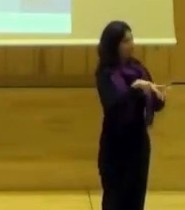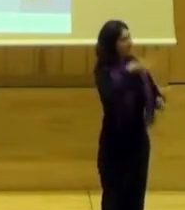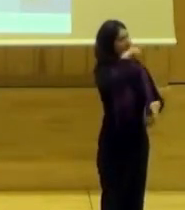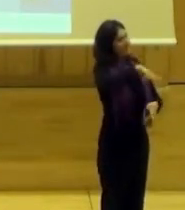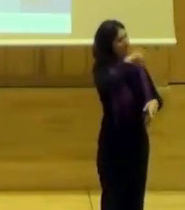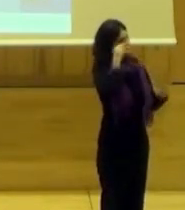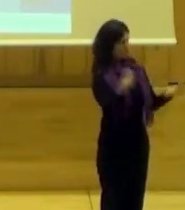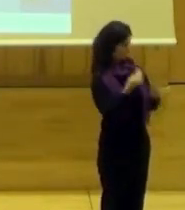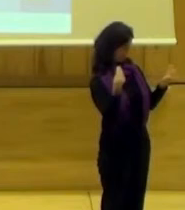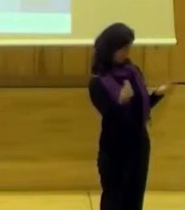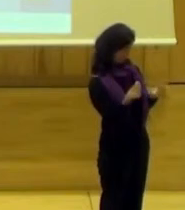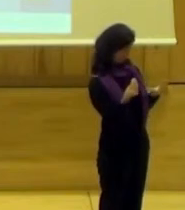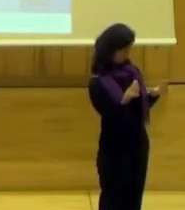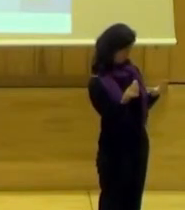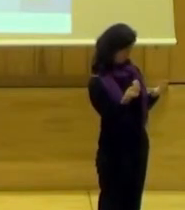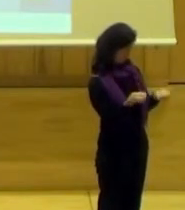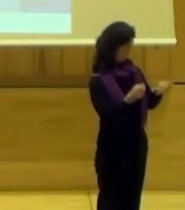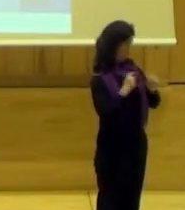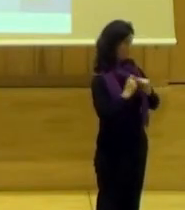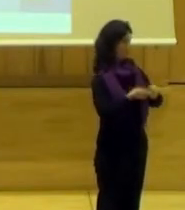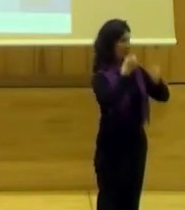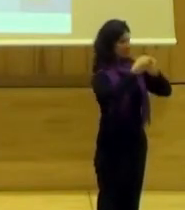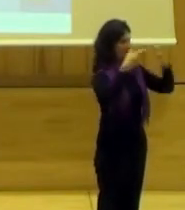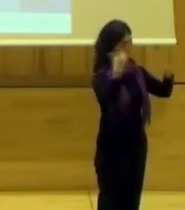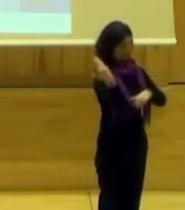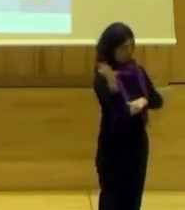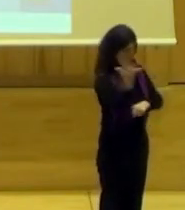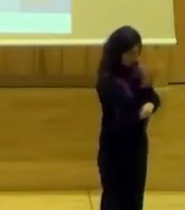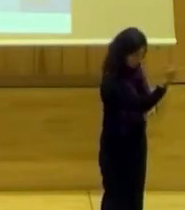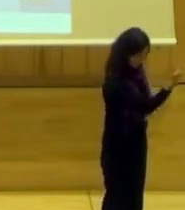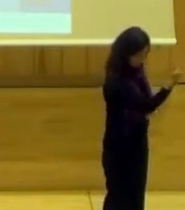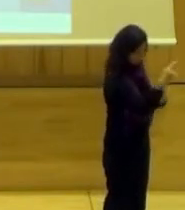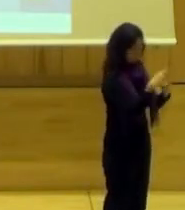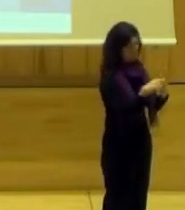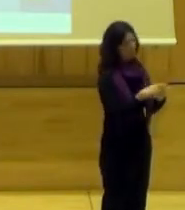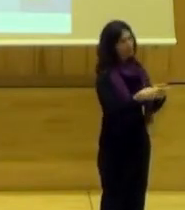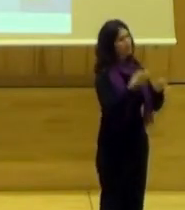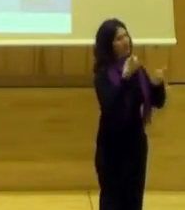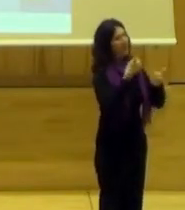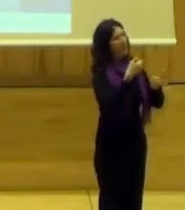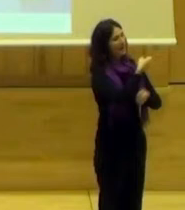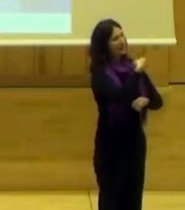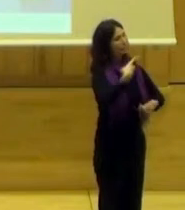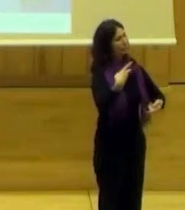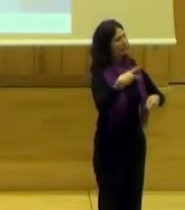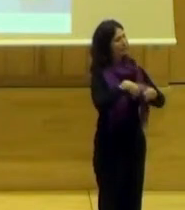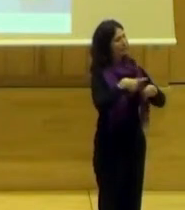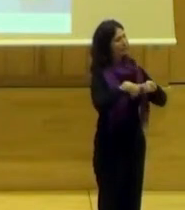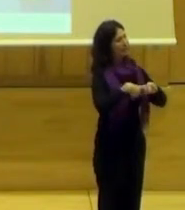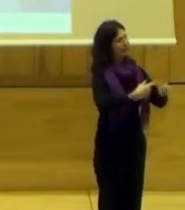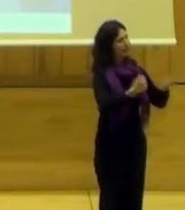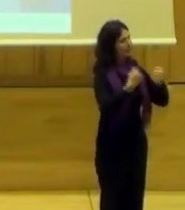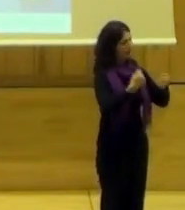mejor, tenga mayor número de árboles, tenga una respuesta energética eficiente